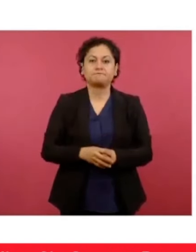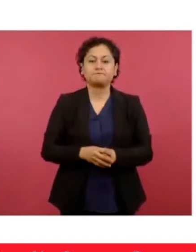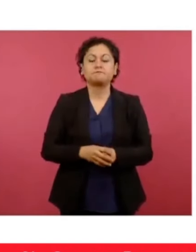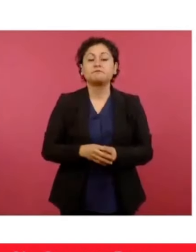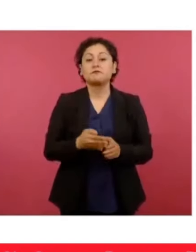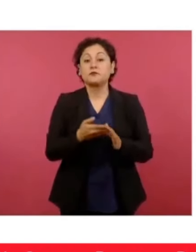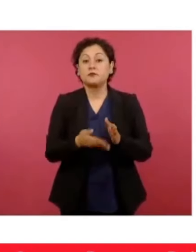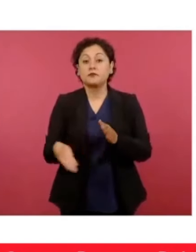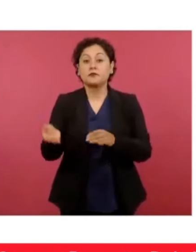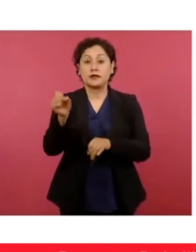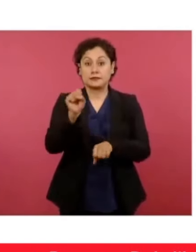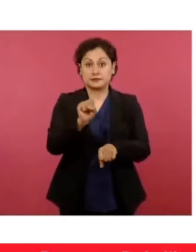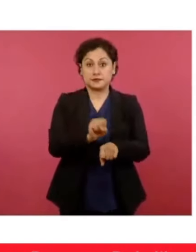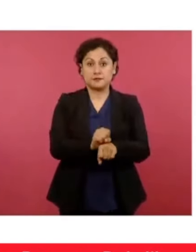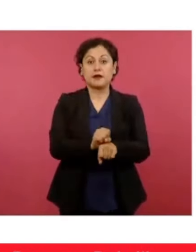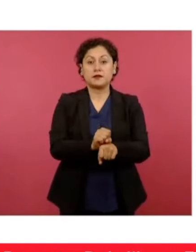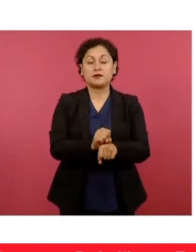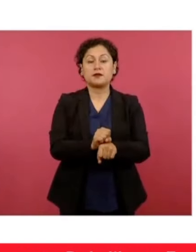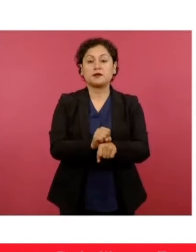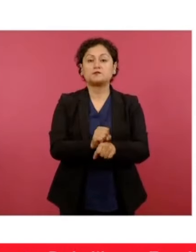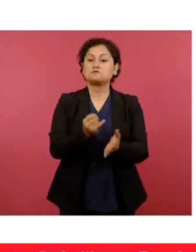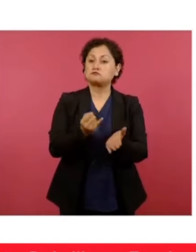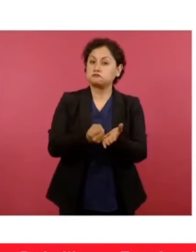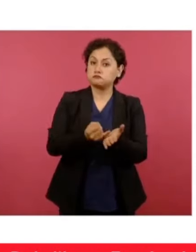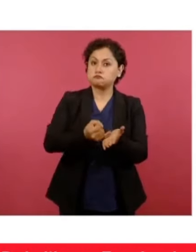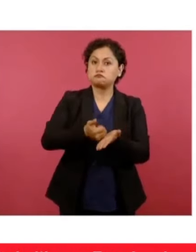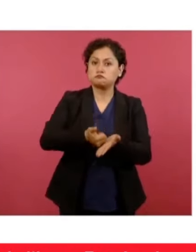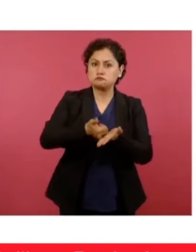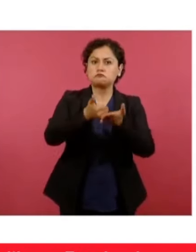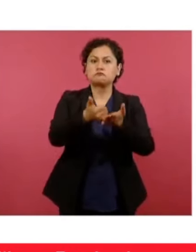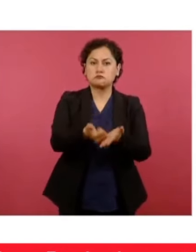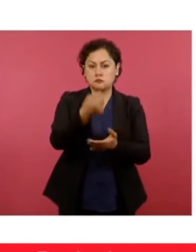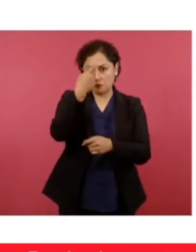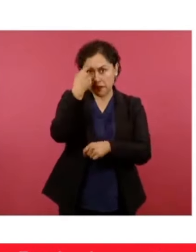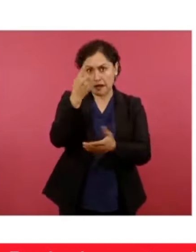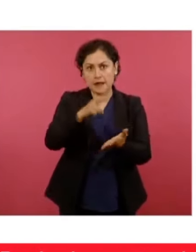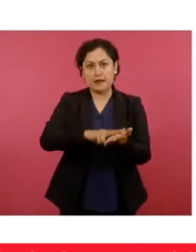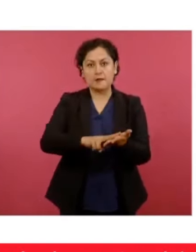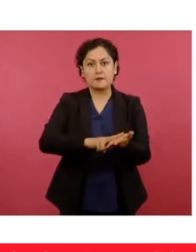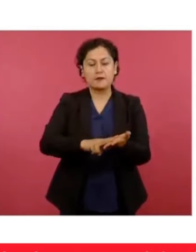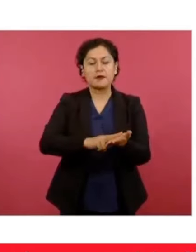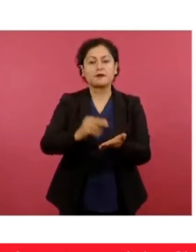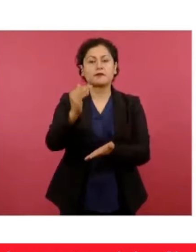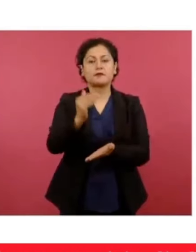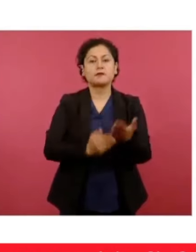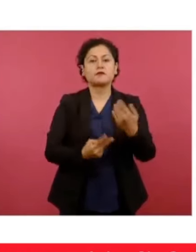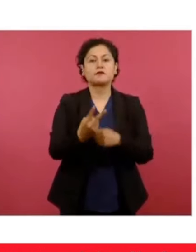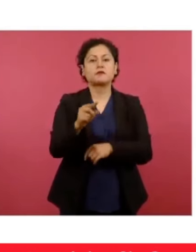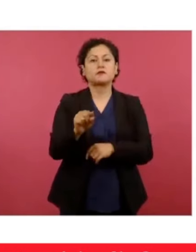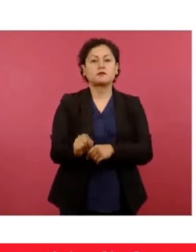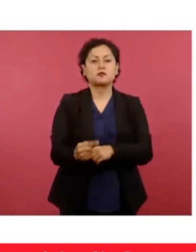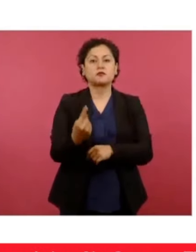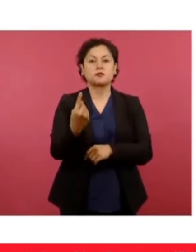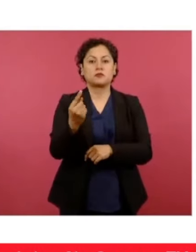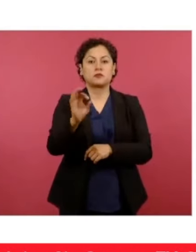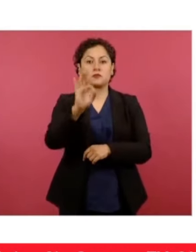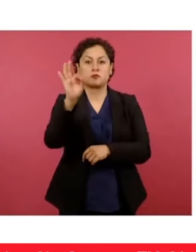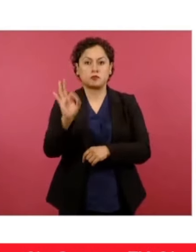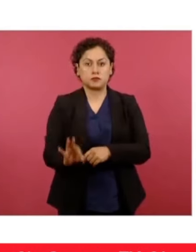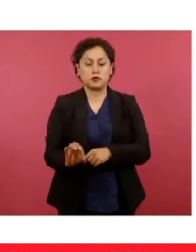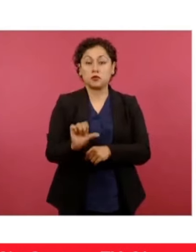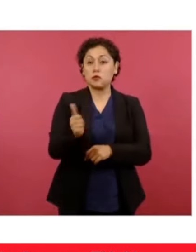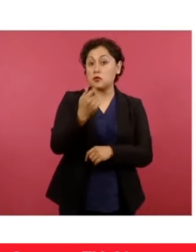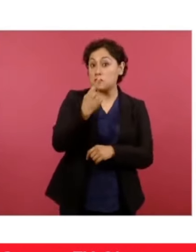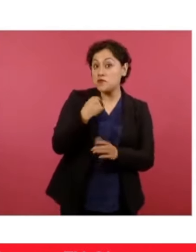semana sola solamente tenemos incentivos Fiscales en el caso de la regular 2.1 por Premium y diesel no contarán con